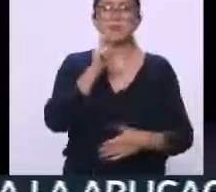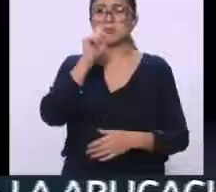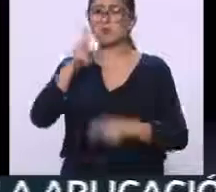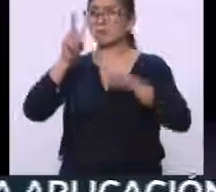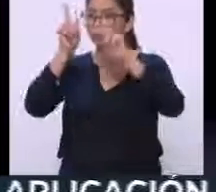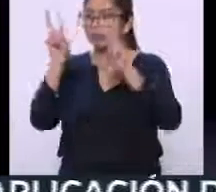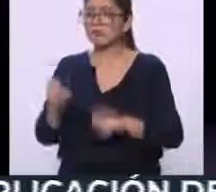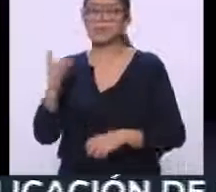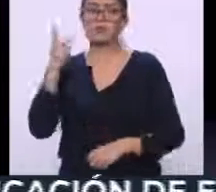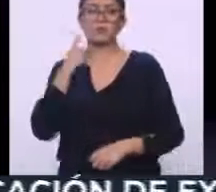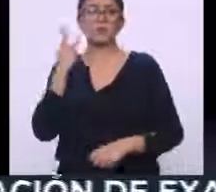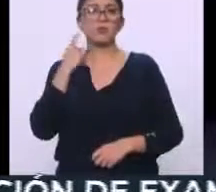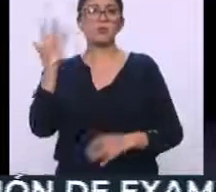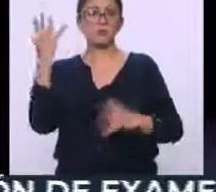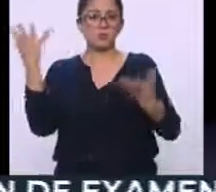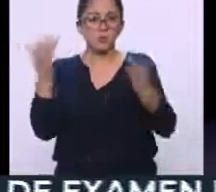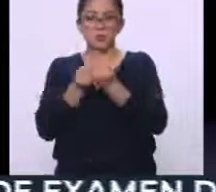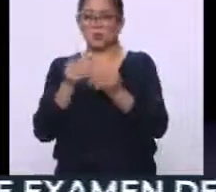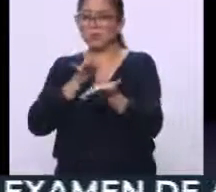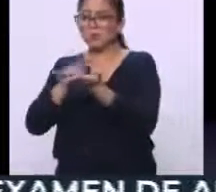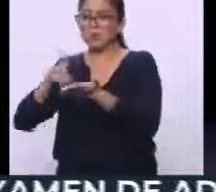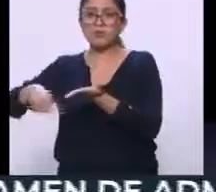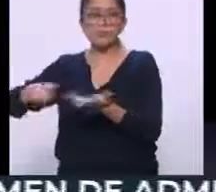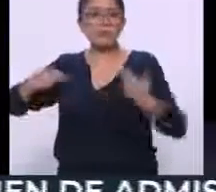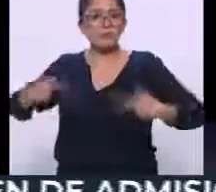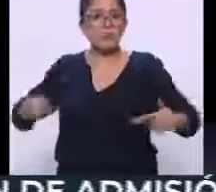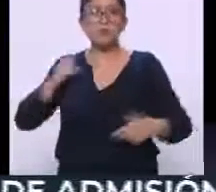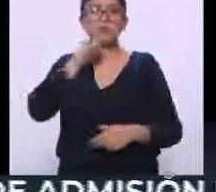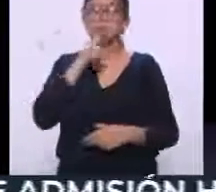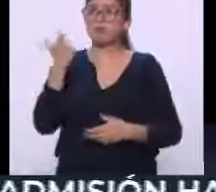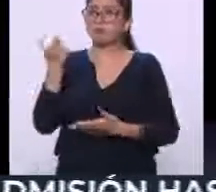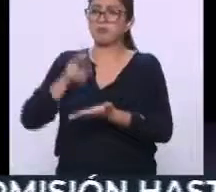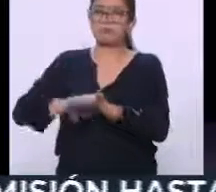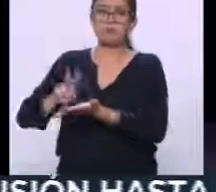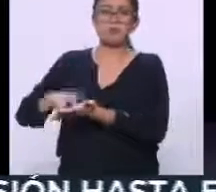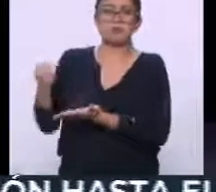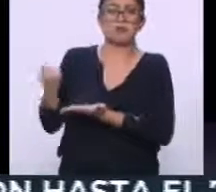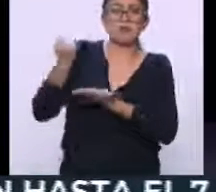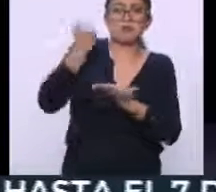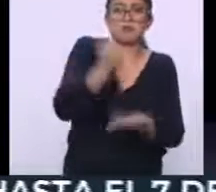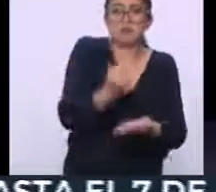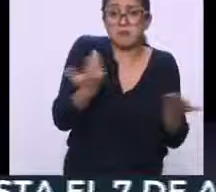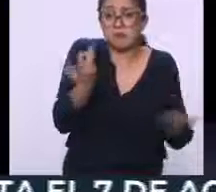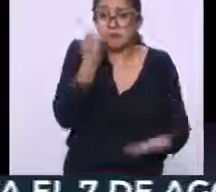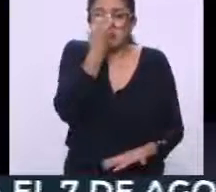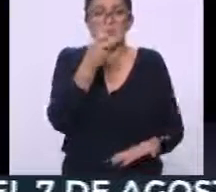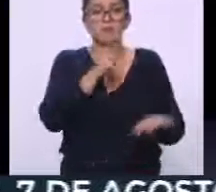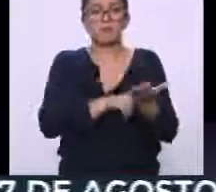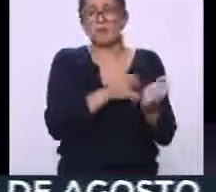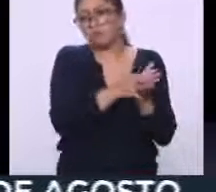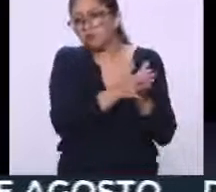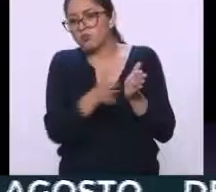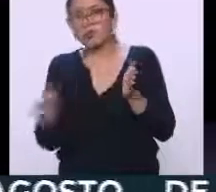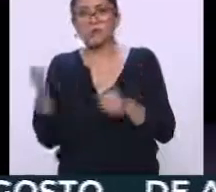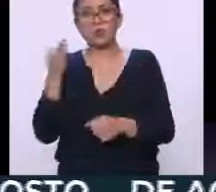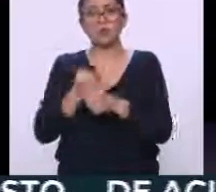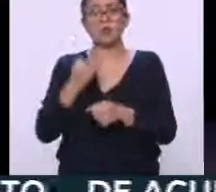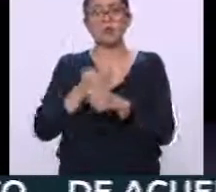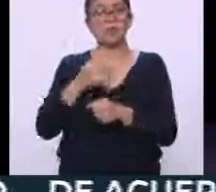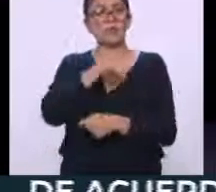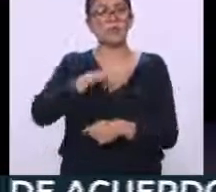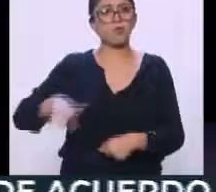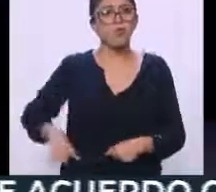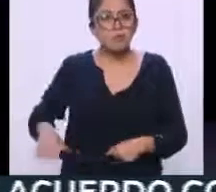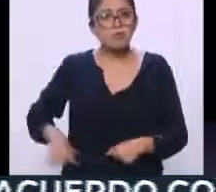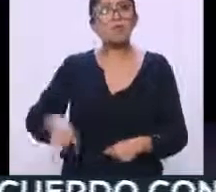que se logren ciertos presupuestos, que es, por ejemplo, una lucha que hemos estado viendo sobre todo en esta administración, que aunque hay